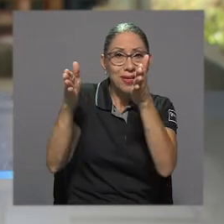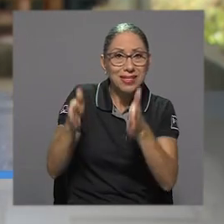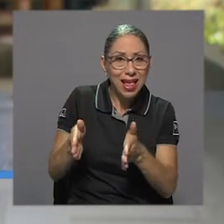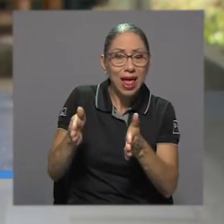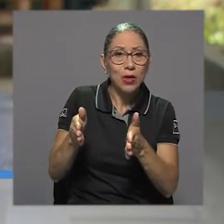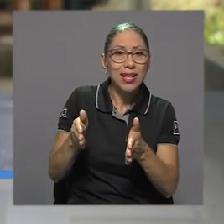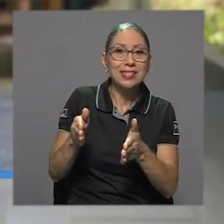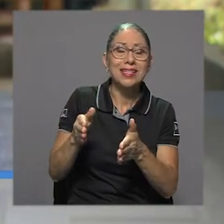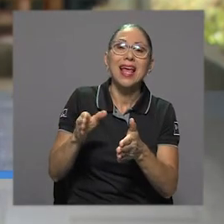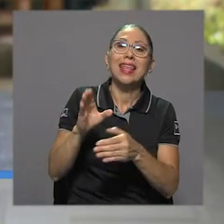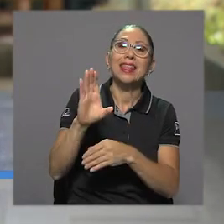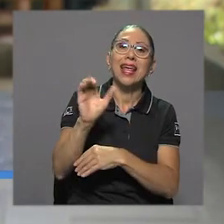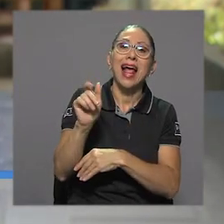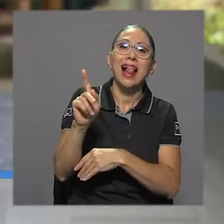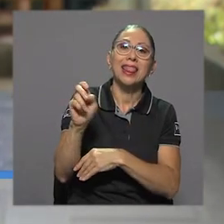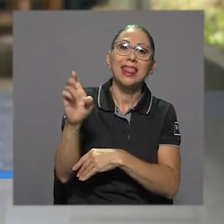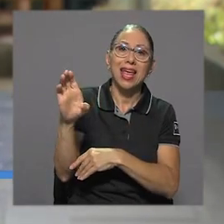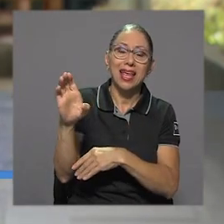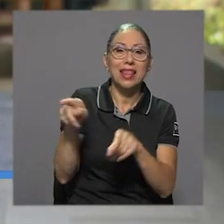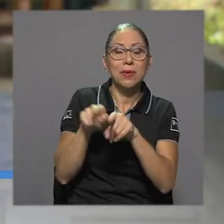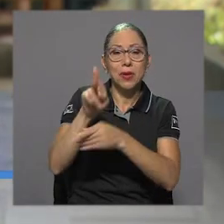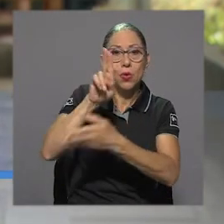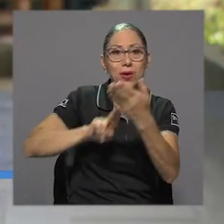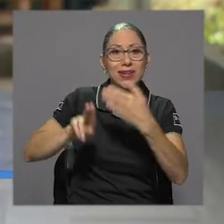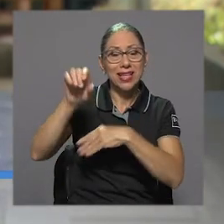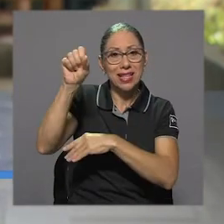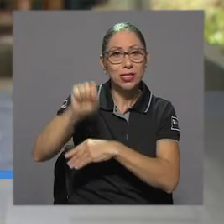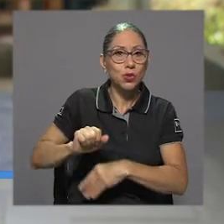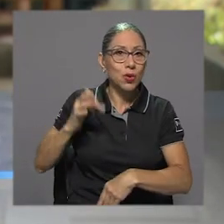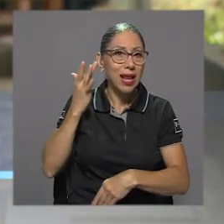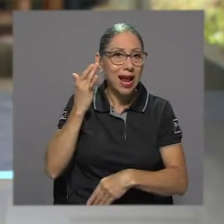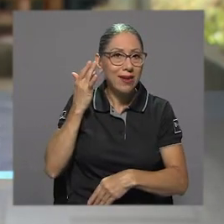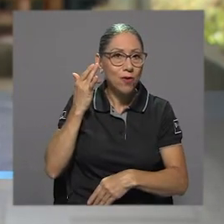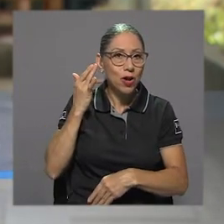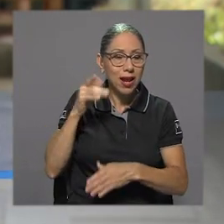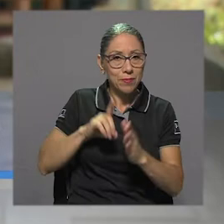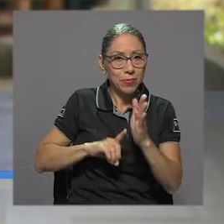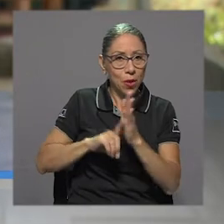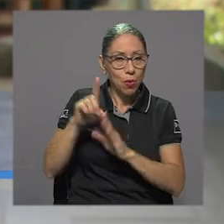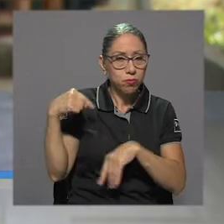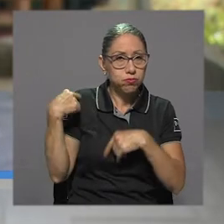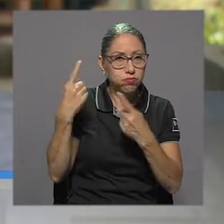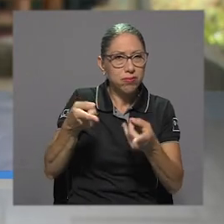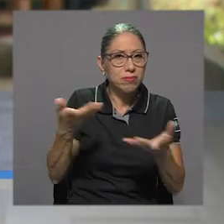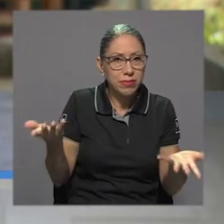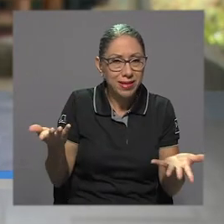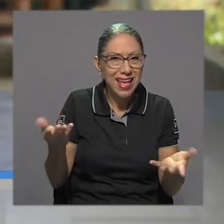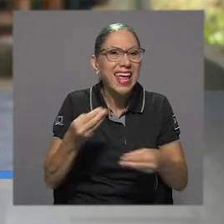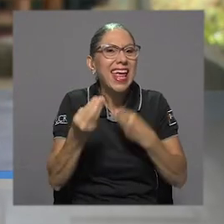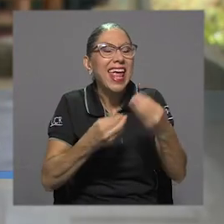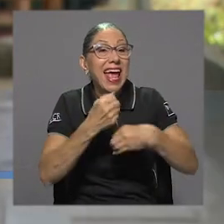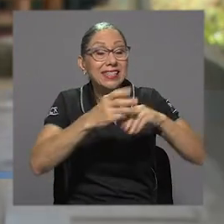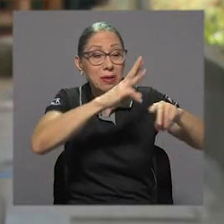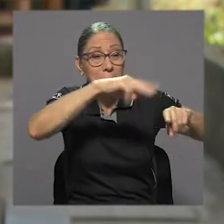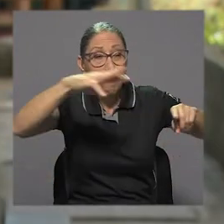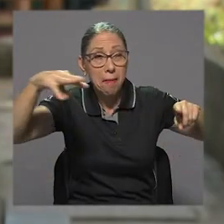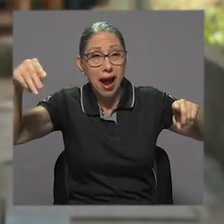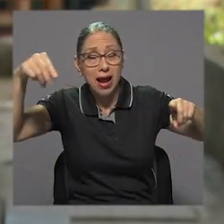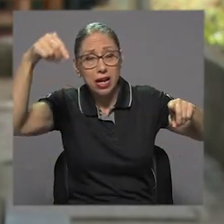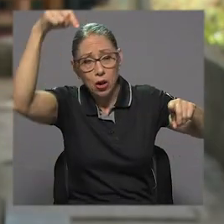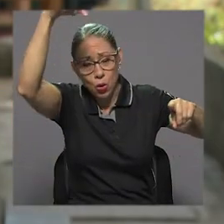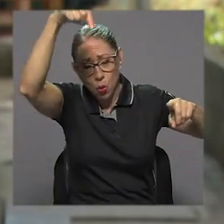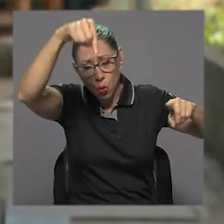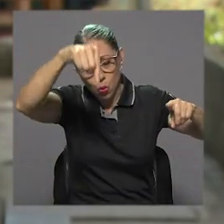que estos investigadores de Caltech y de la Universidad del Sur de California han venido desarrollando, lo que hacen es básicamente poner